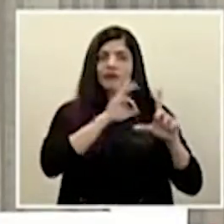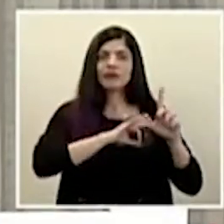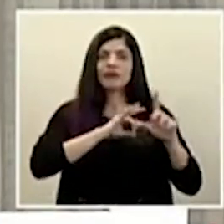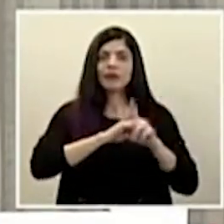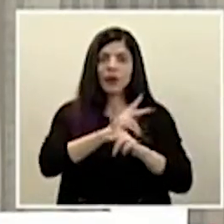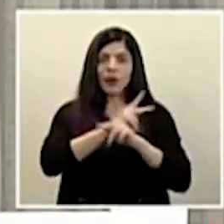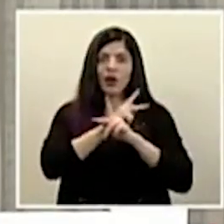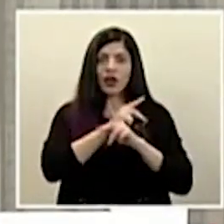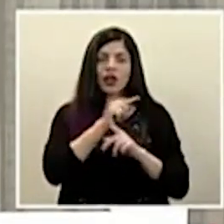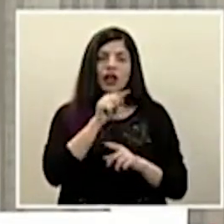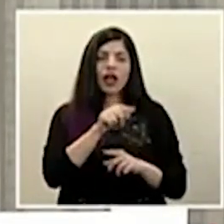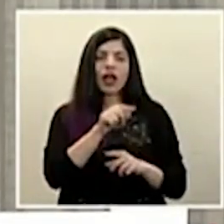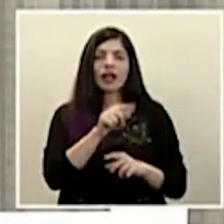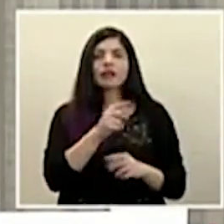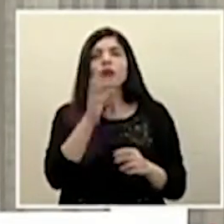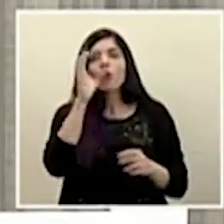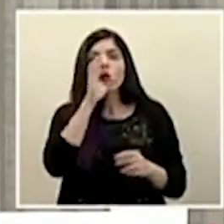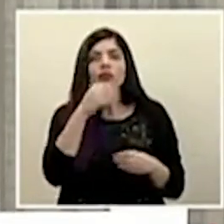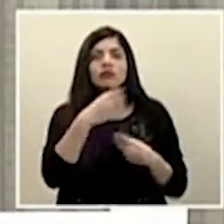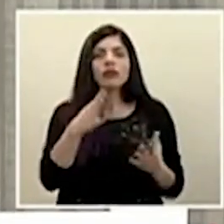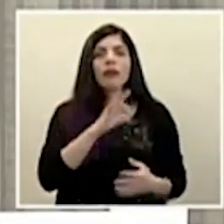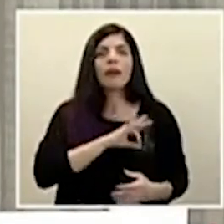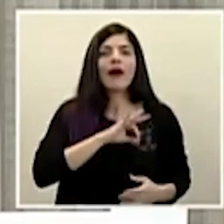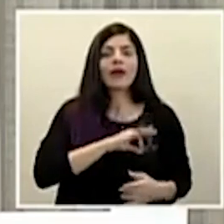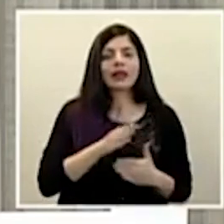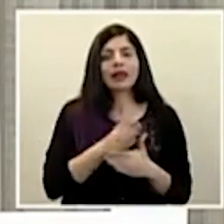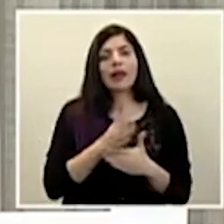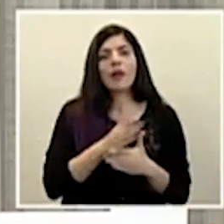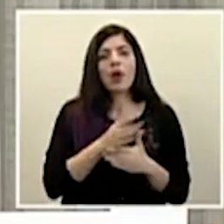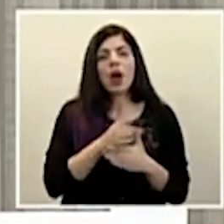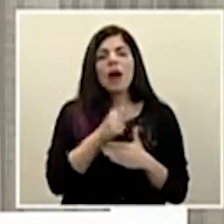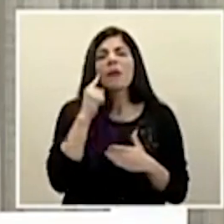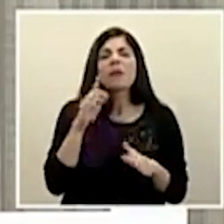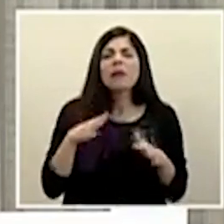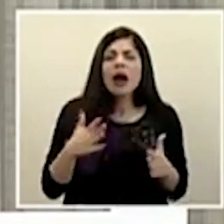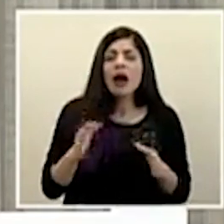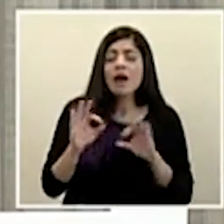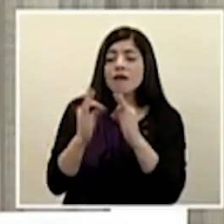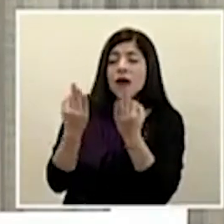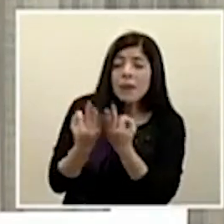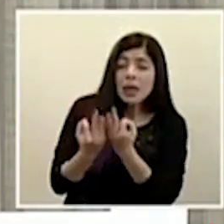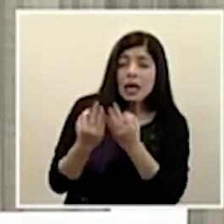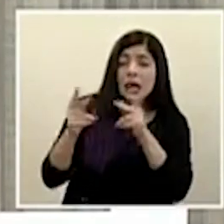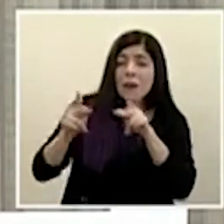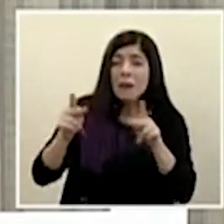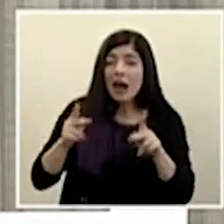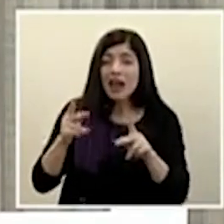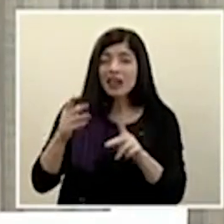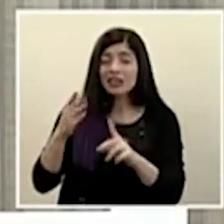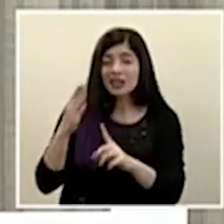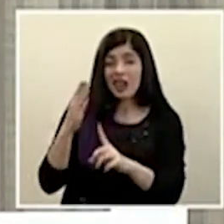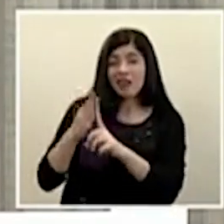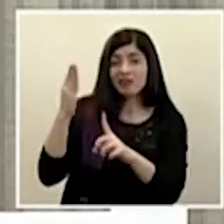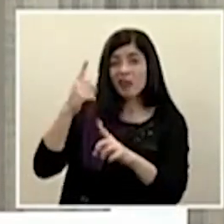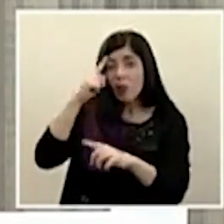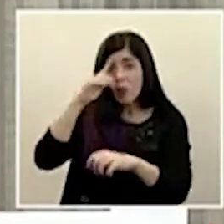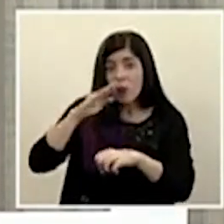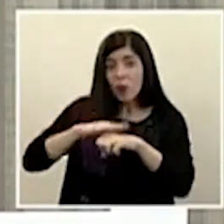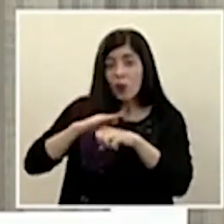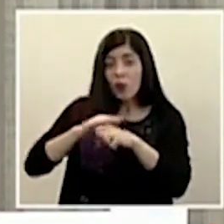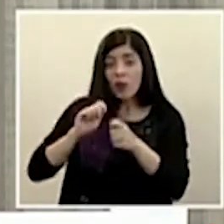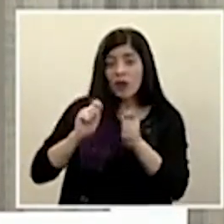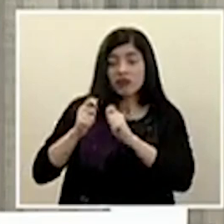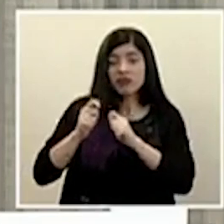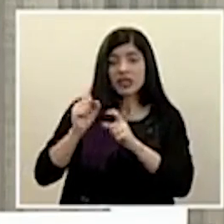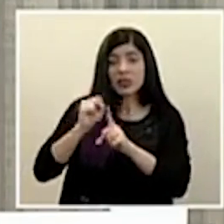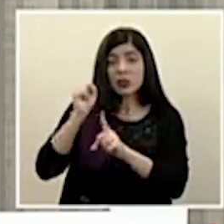proteger como un beneficio temporal para atender a aquellas familias y personas afectadas por el cambio en su